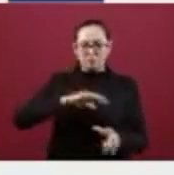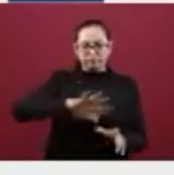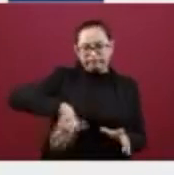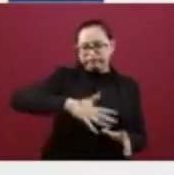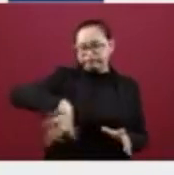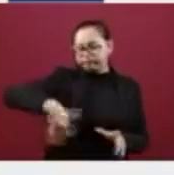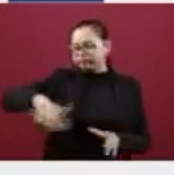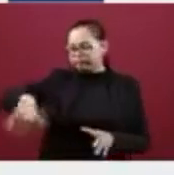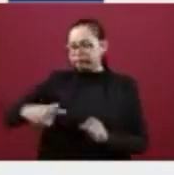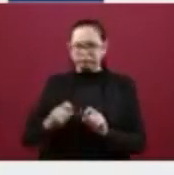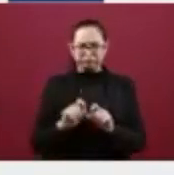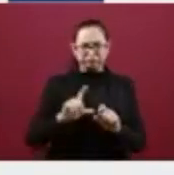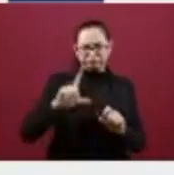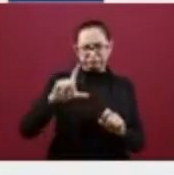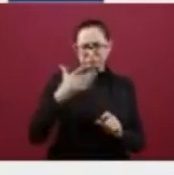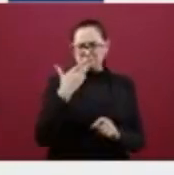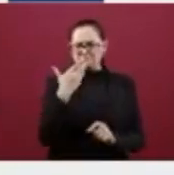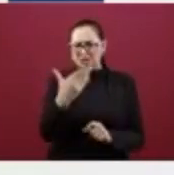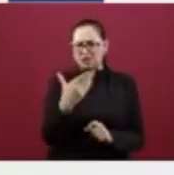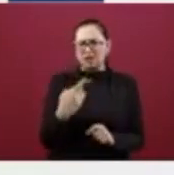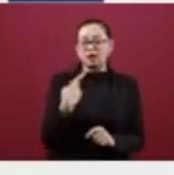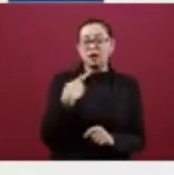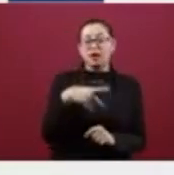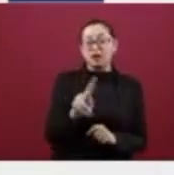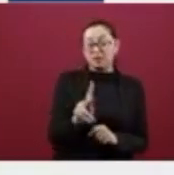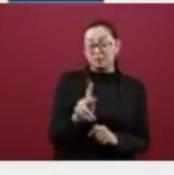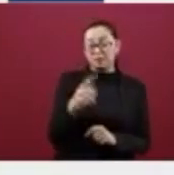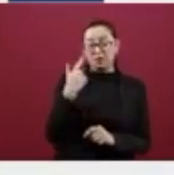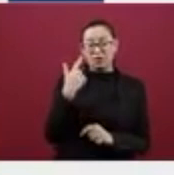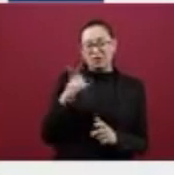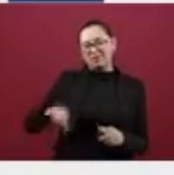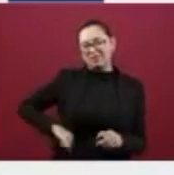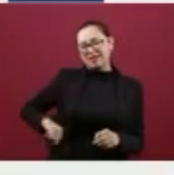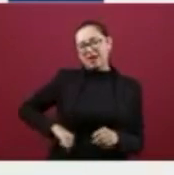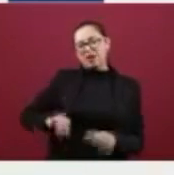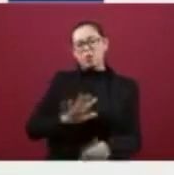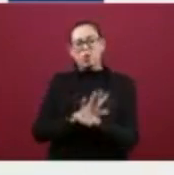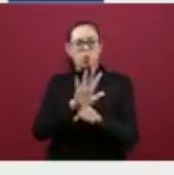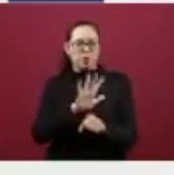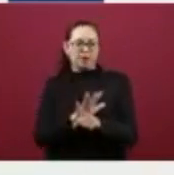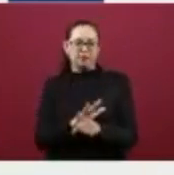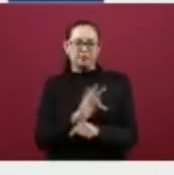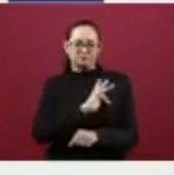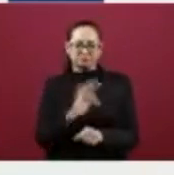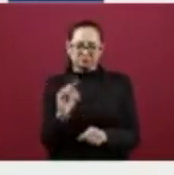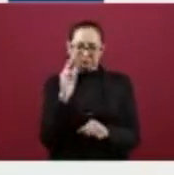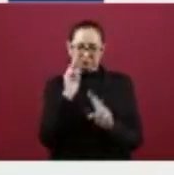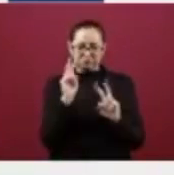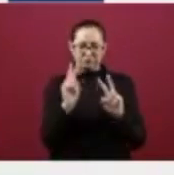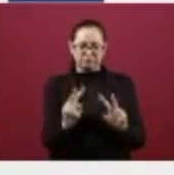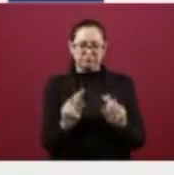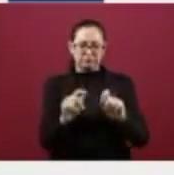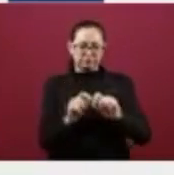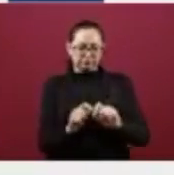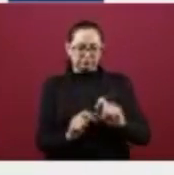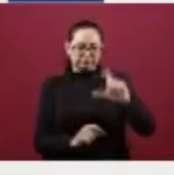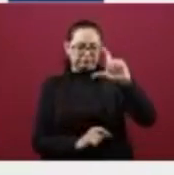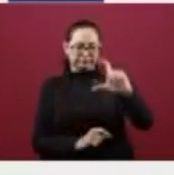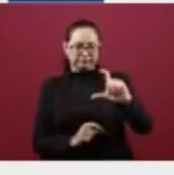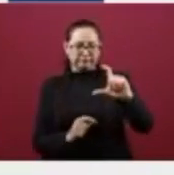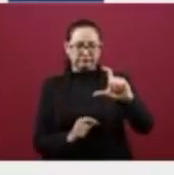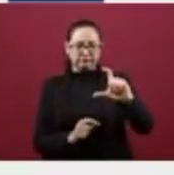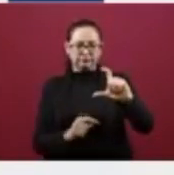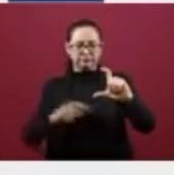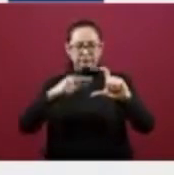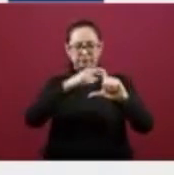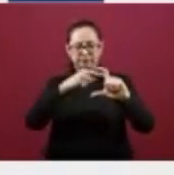esta gráfica es que en la barra se puede observar que una gran parte